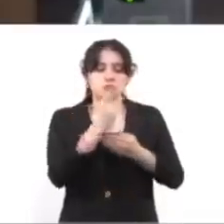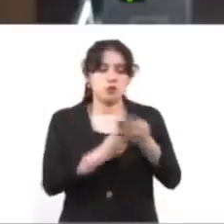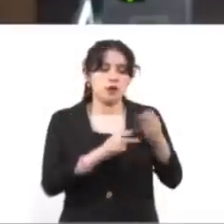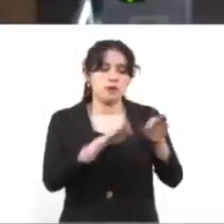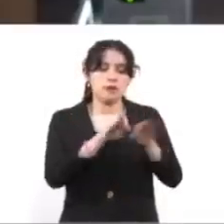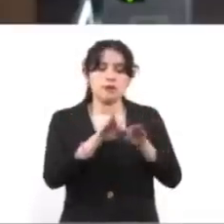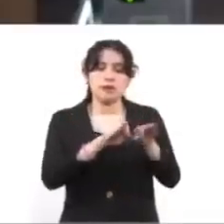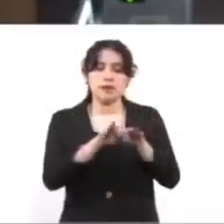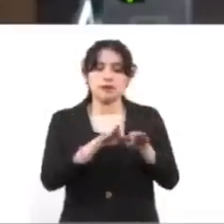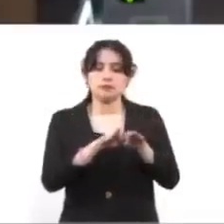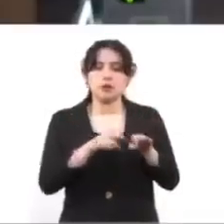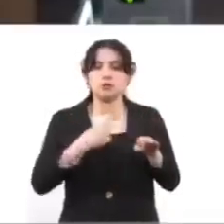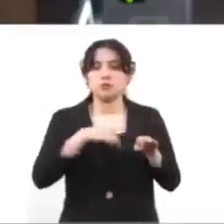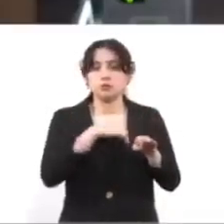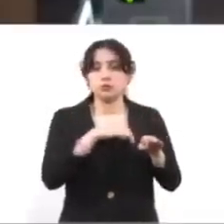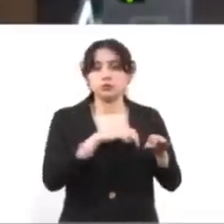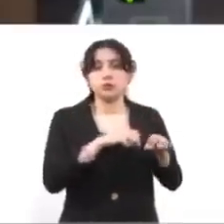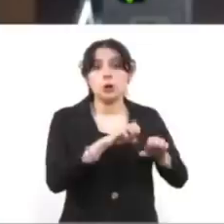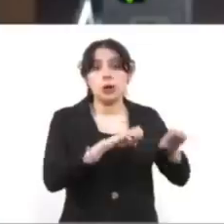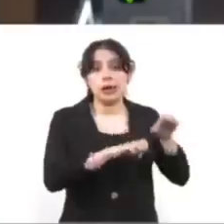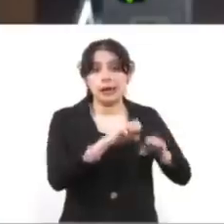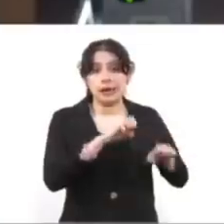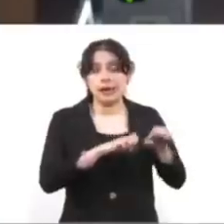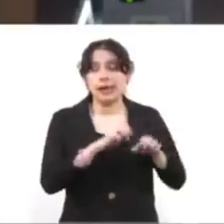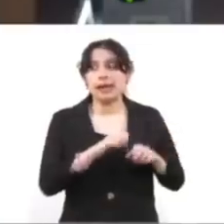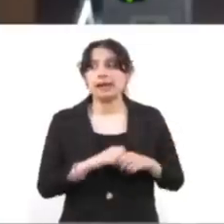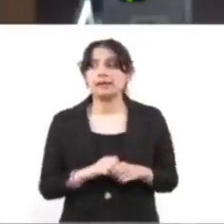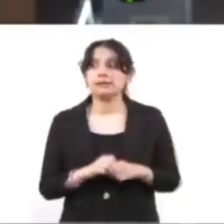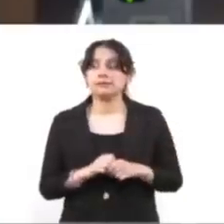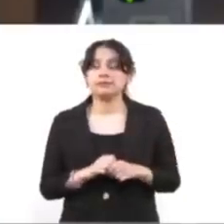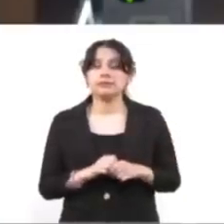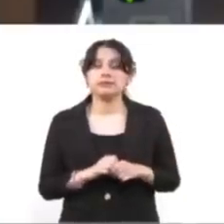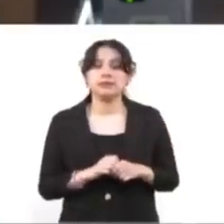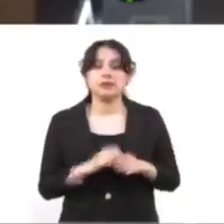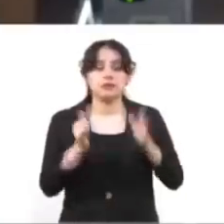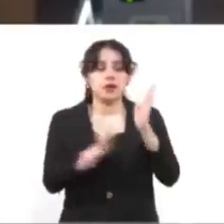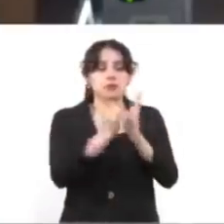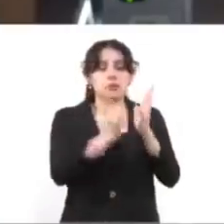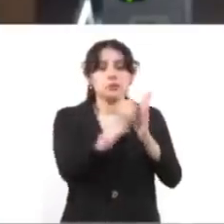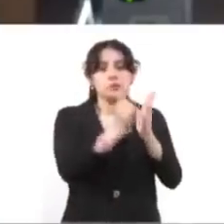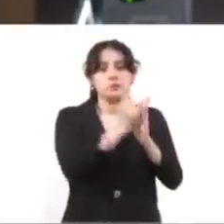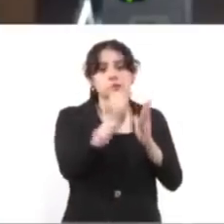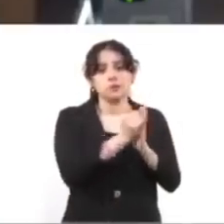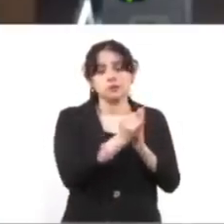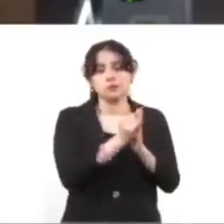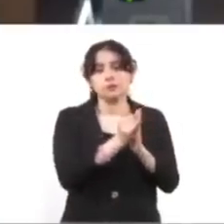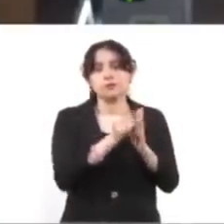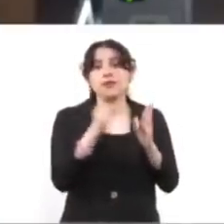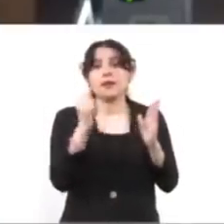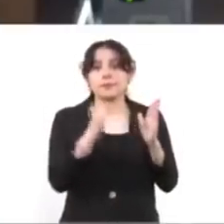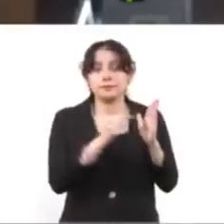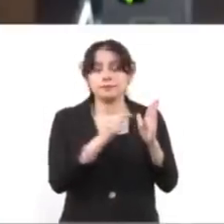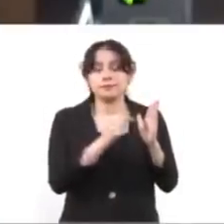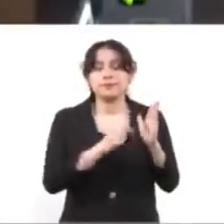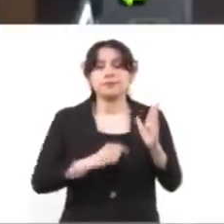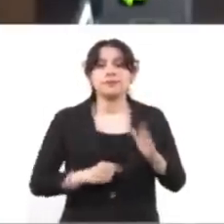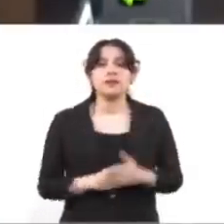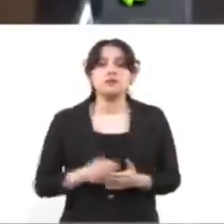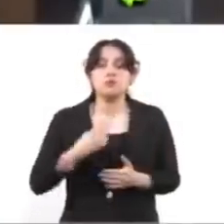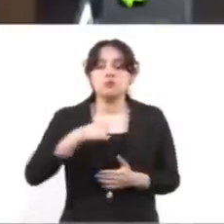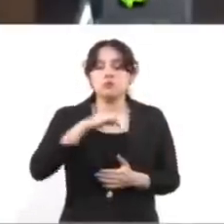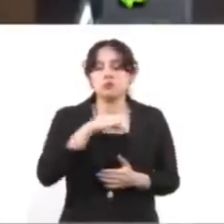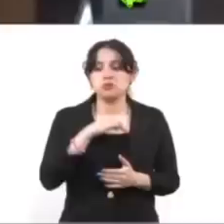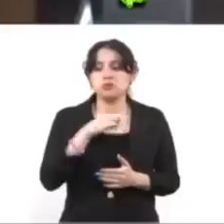la empresa también constructora, que también está haciendo esta construcción, y ya estaremos